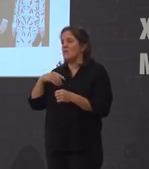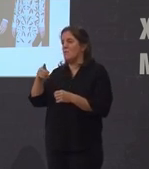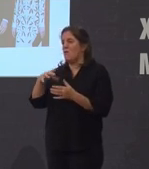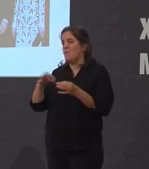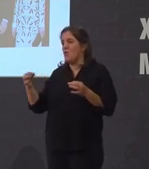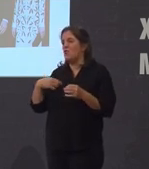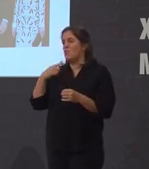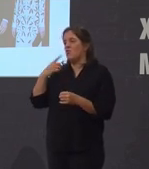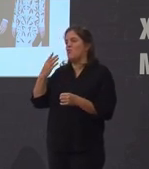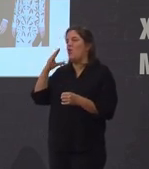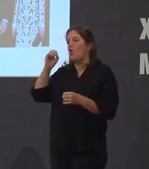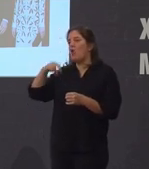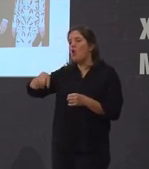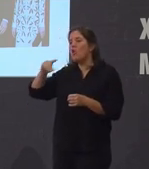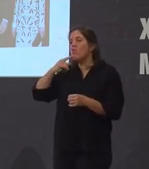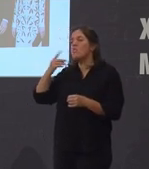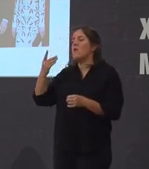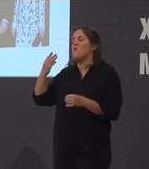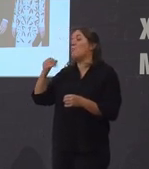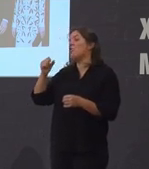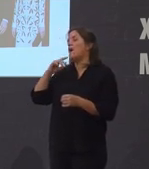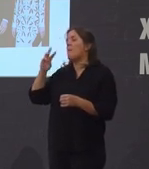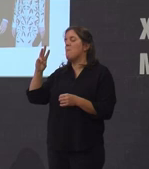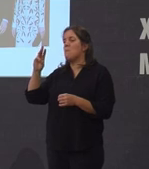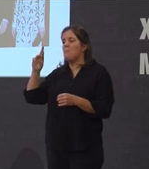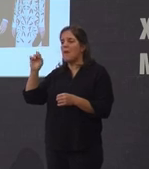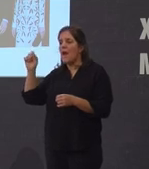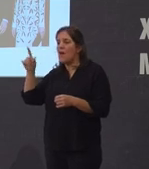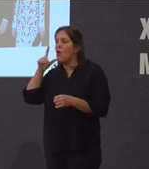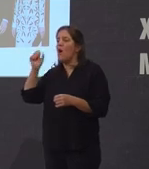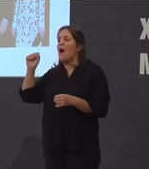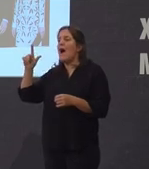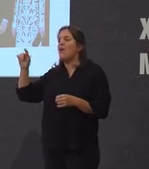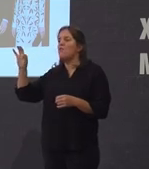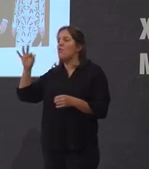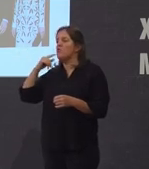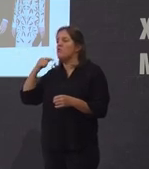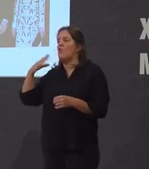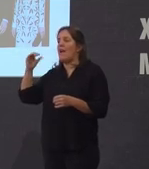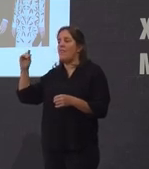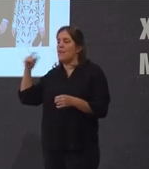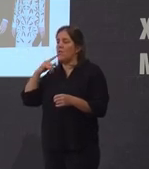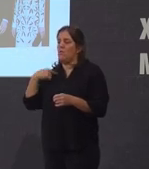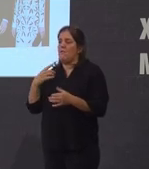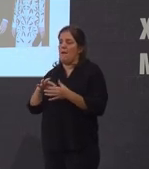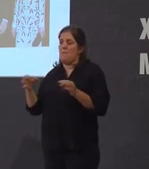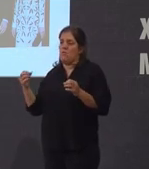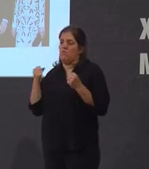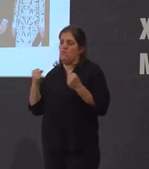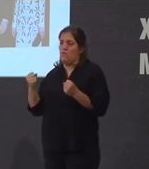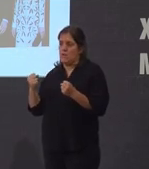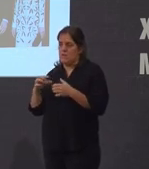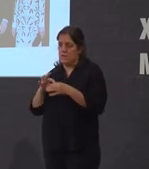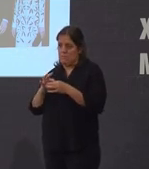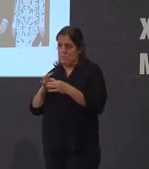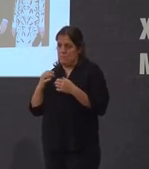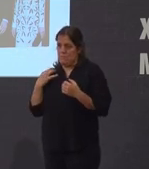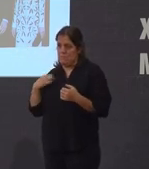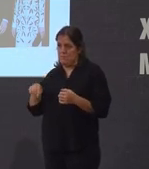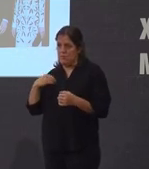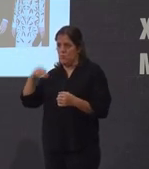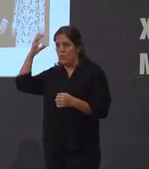Mario Conde, Borja Prado Eulate, Alfonso Cardenal Pombo, todos íntimos amigos do rei que se estiveron